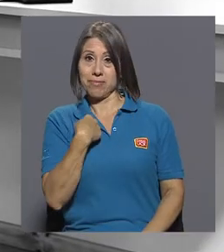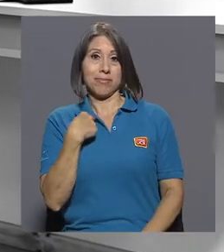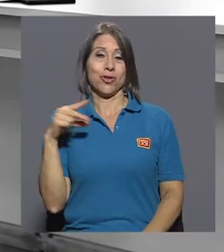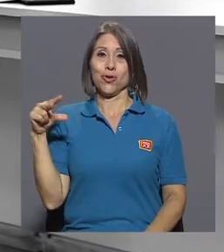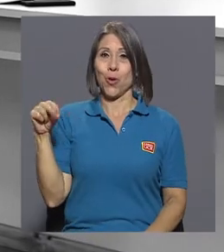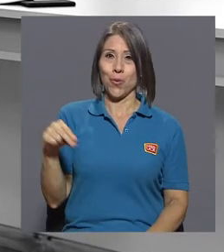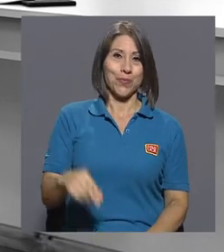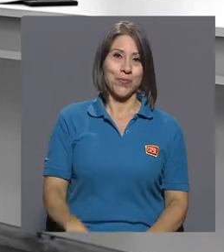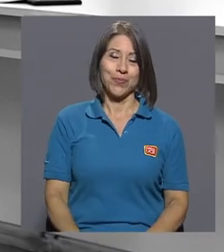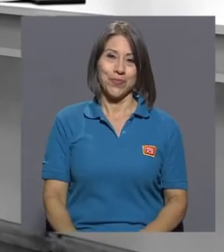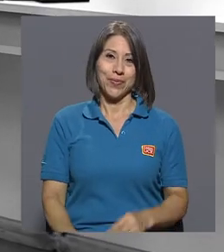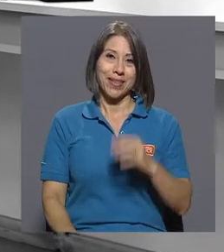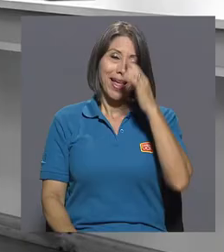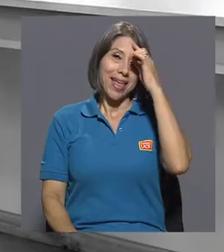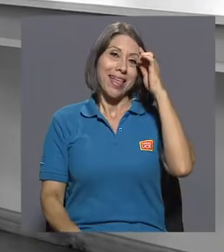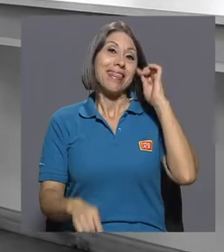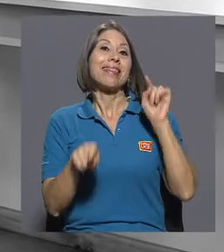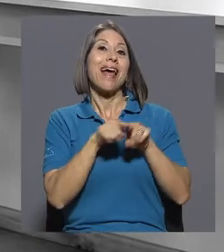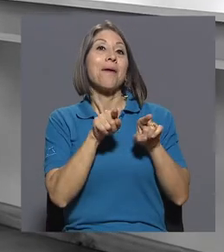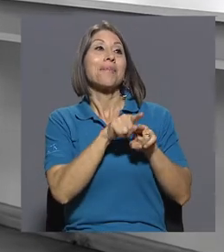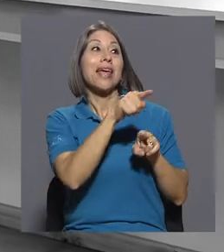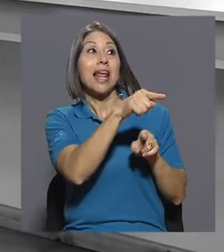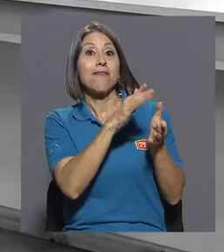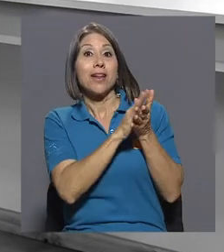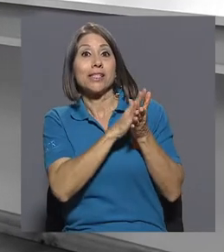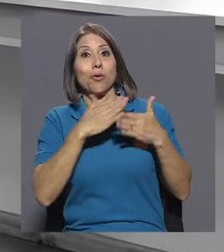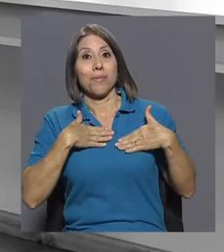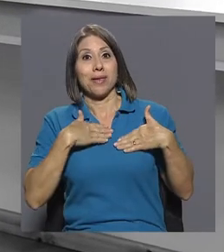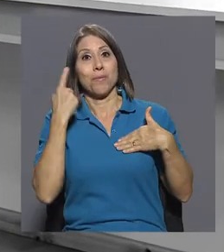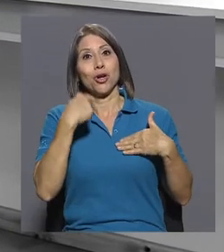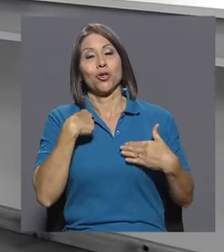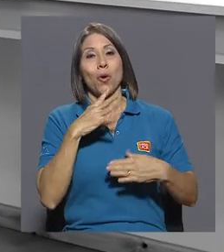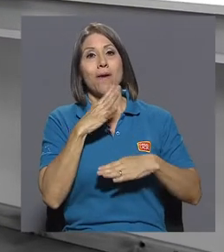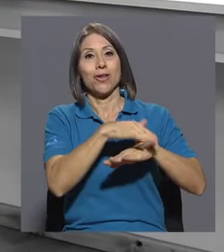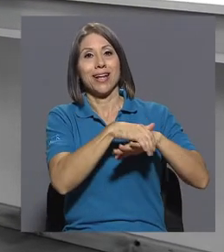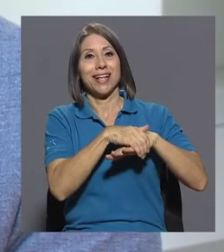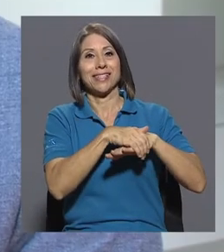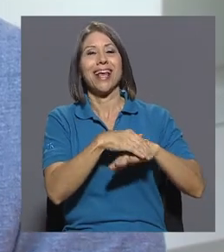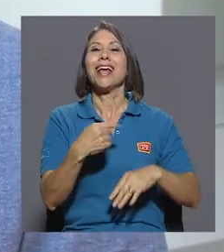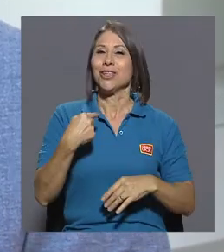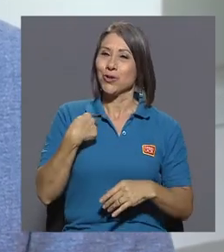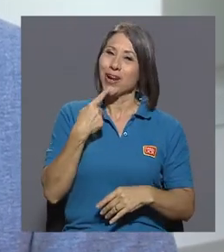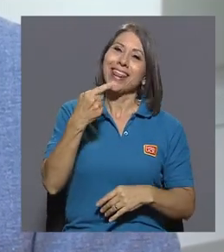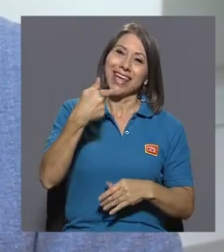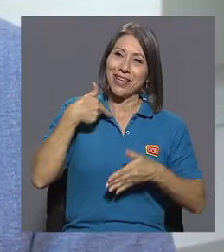Me felicitó que leía el inglés, entonces yo le dije que yo era de allá. Ah, bueno, ok.